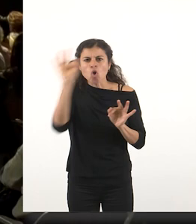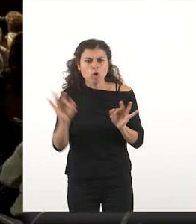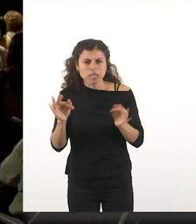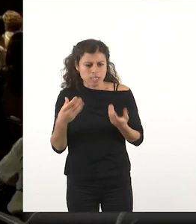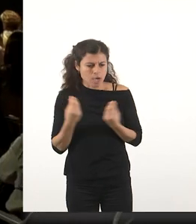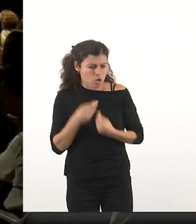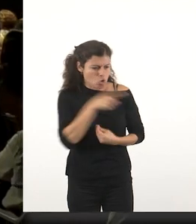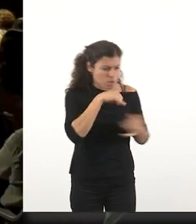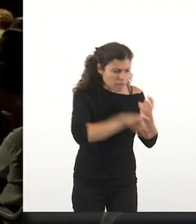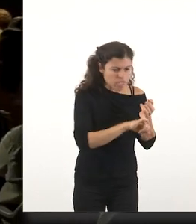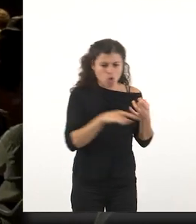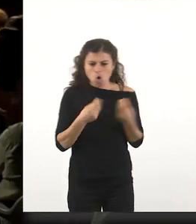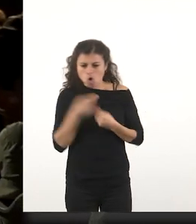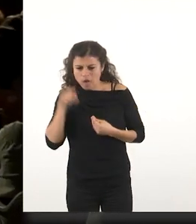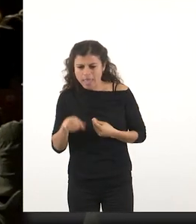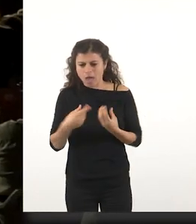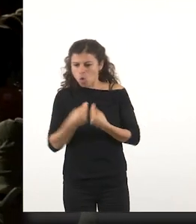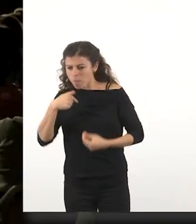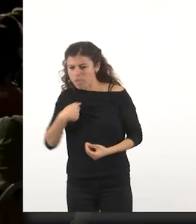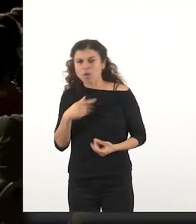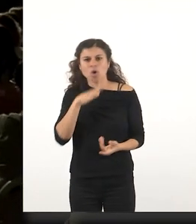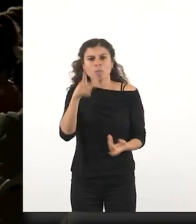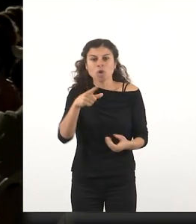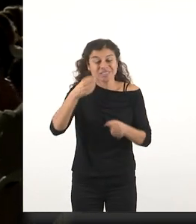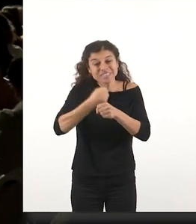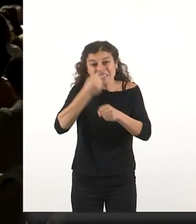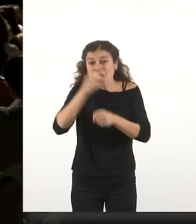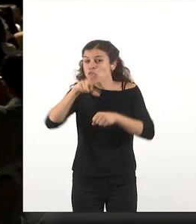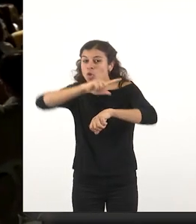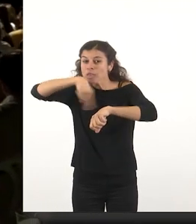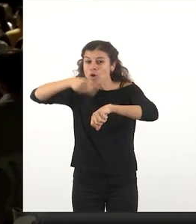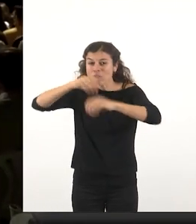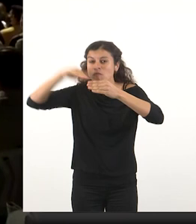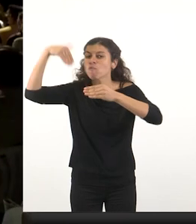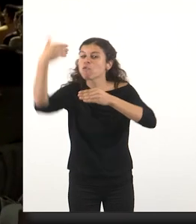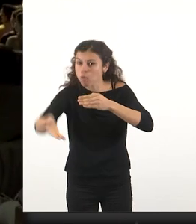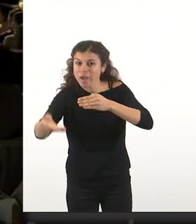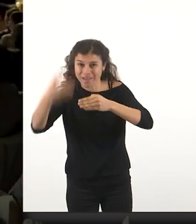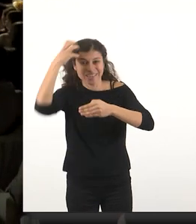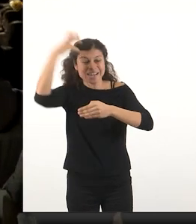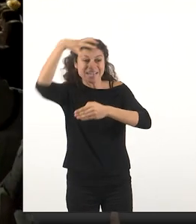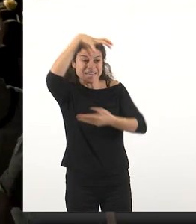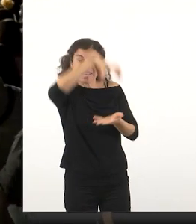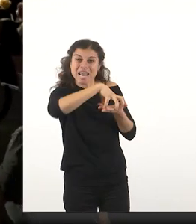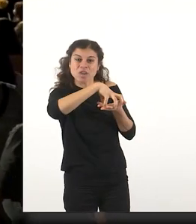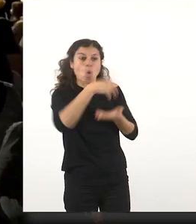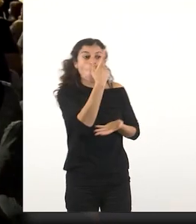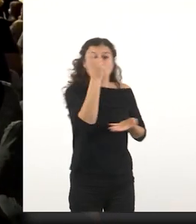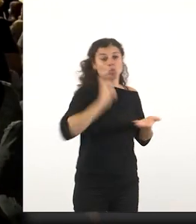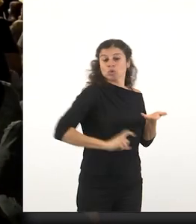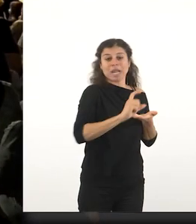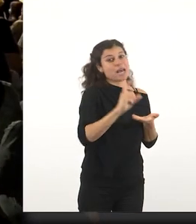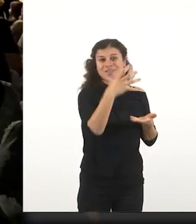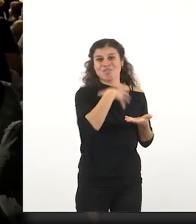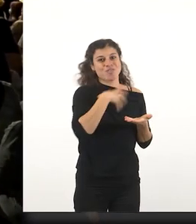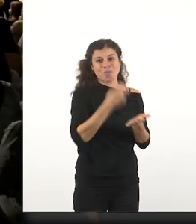misma, porque mi madre no puede más con esta vida, señora. Porque mi madre trabaja 12 horas fuera del reino. Porque en mi reino, con un sueldo precario a fin de mes, no comemos, estoy, pagamos